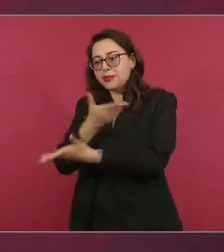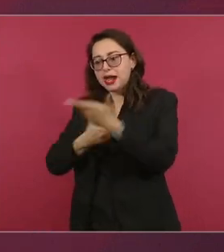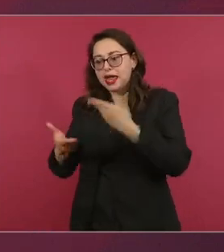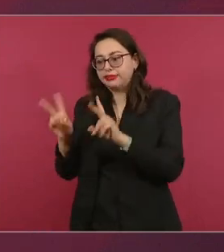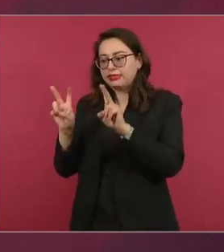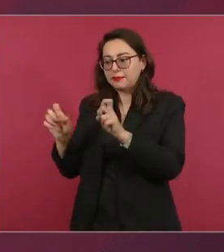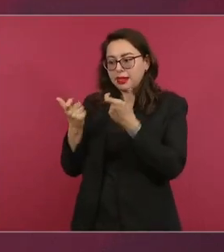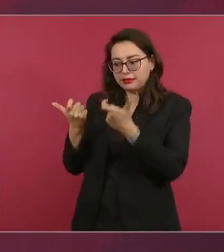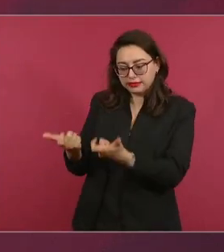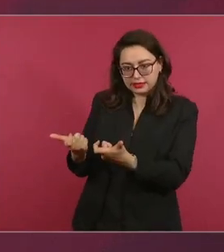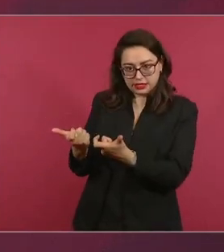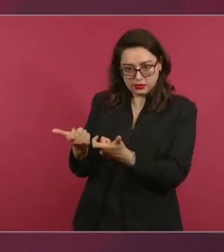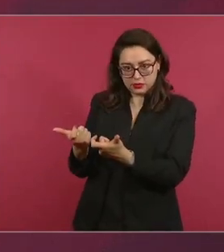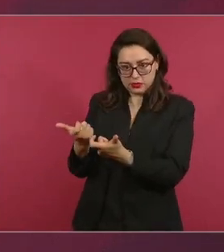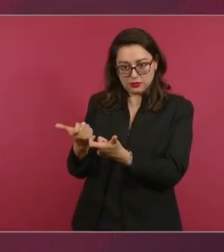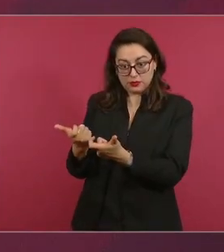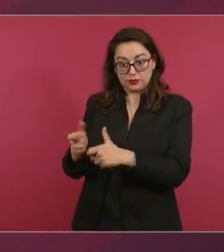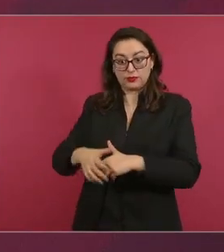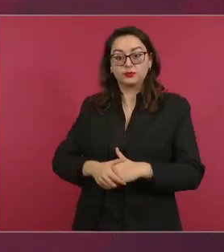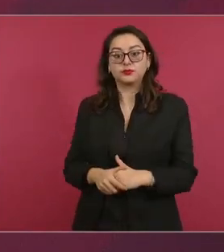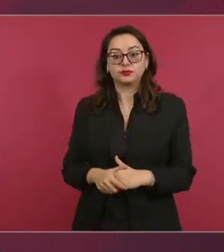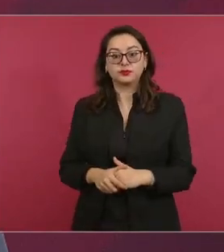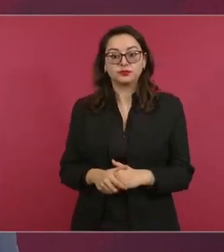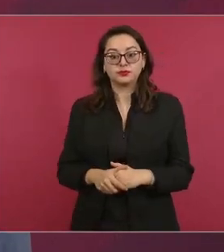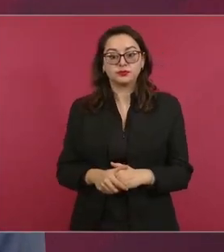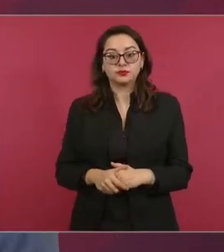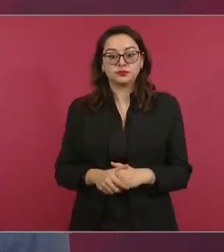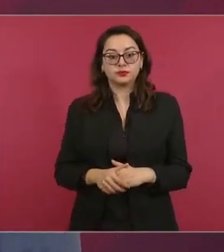Hay 130 camiones. Sí.